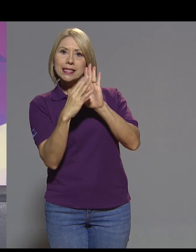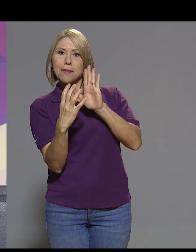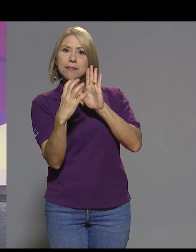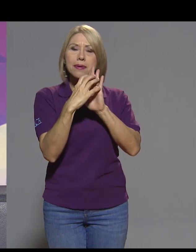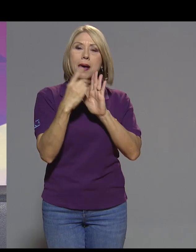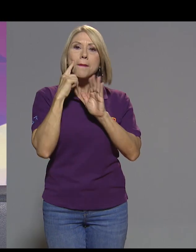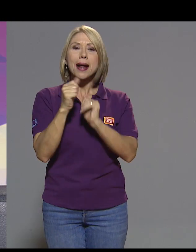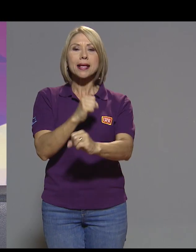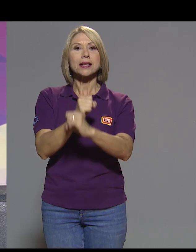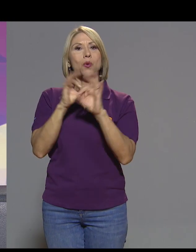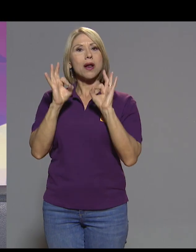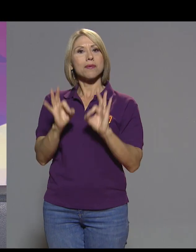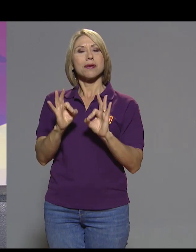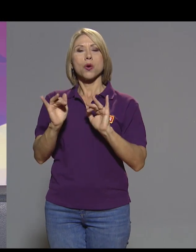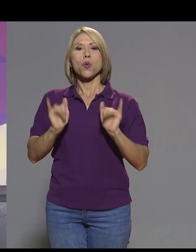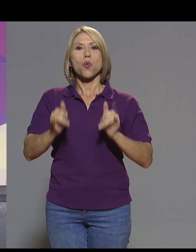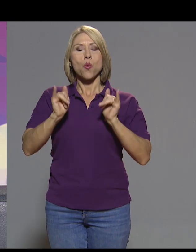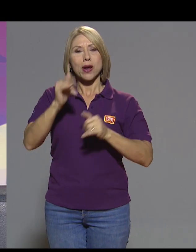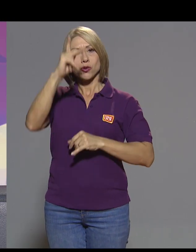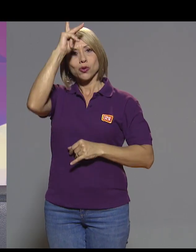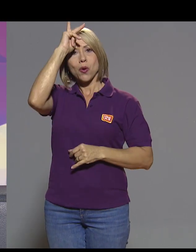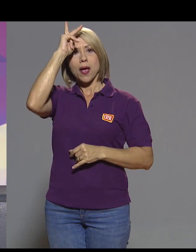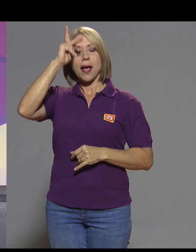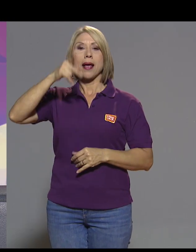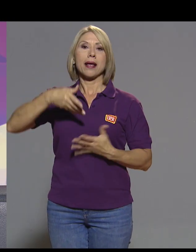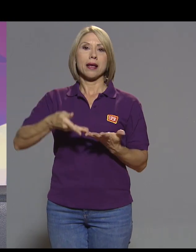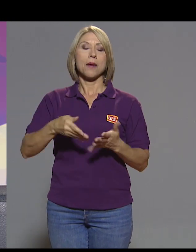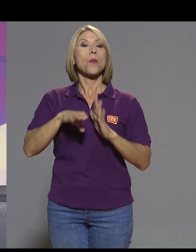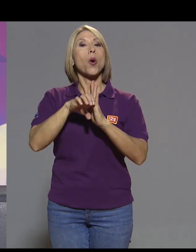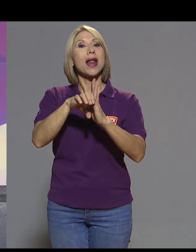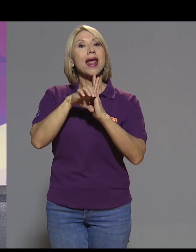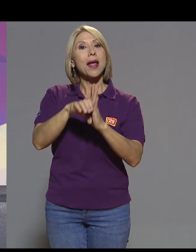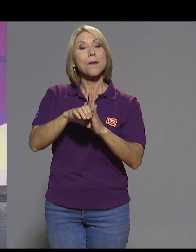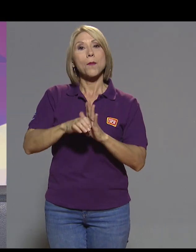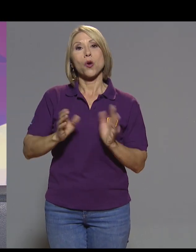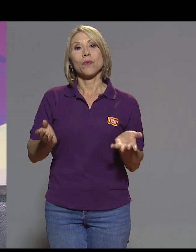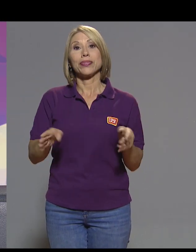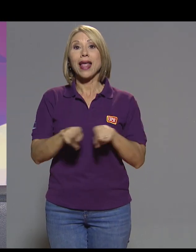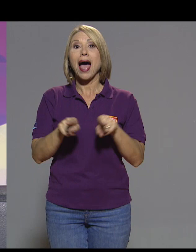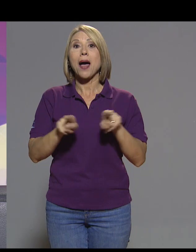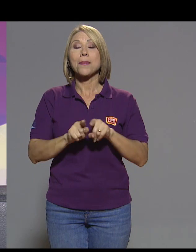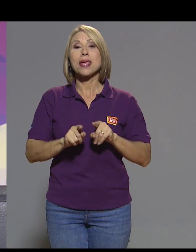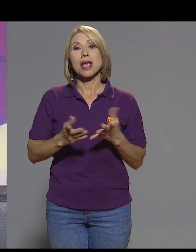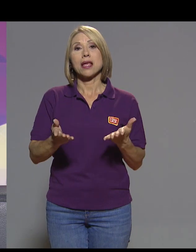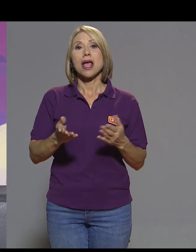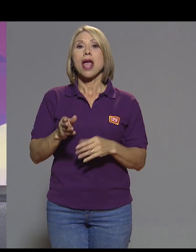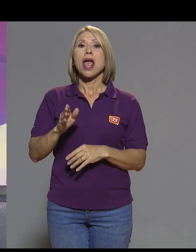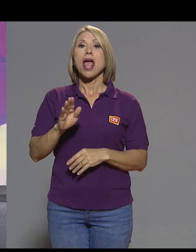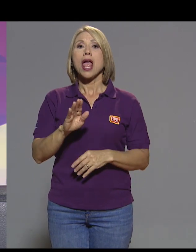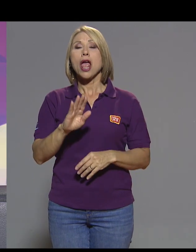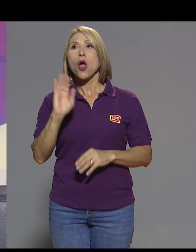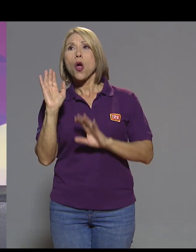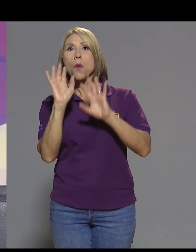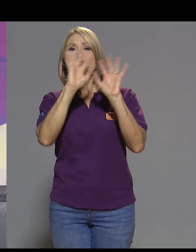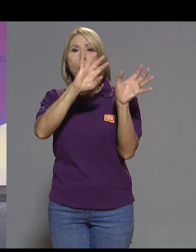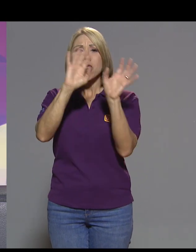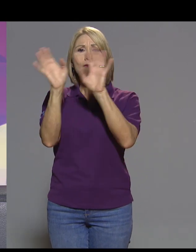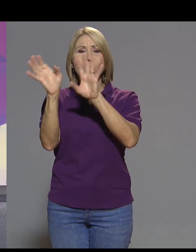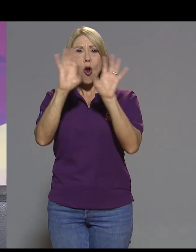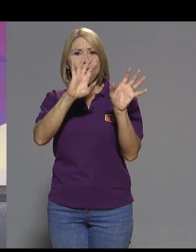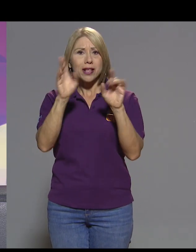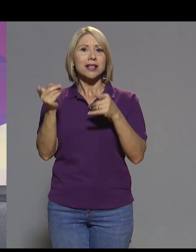son los juegos parapanamericanos de lima volibol sentado por ejemplo es otra de las organizaciones que también trabajamos con una